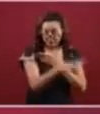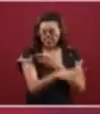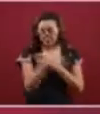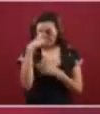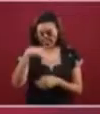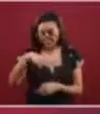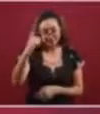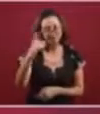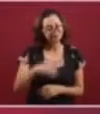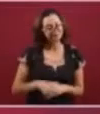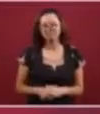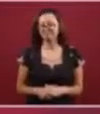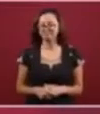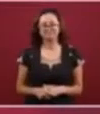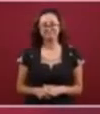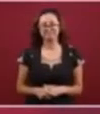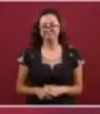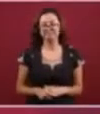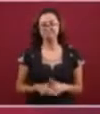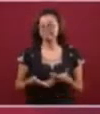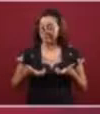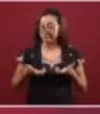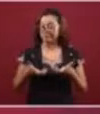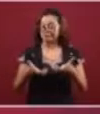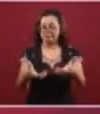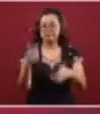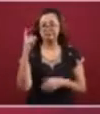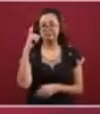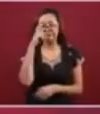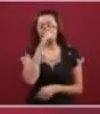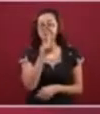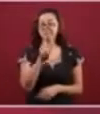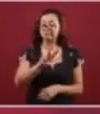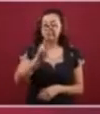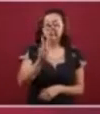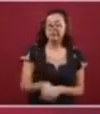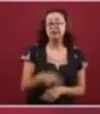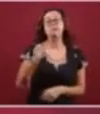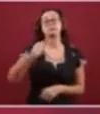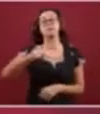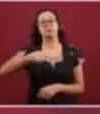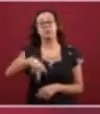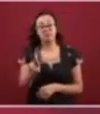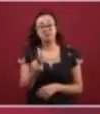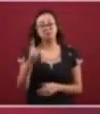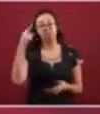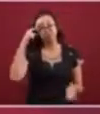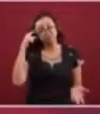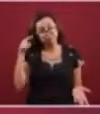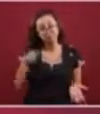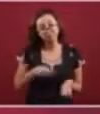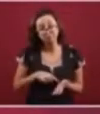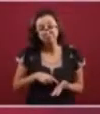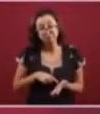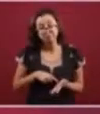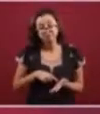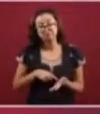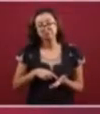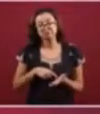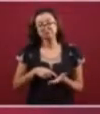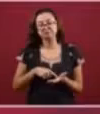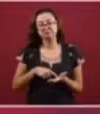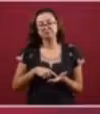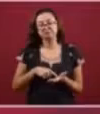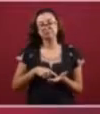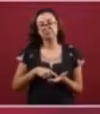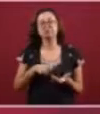fácil. Es un camino ciertamente complejo. Pero creo que